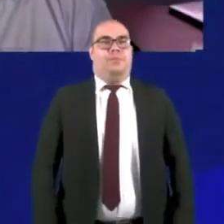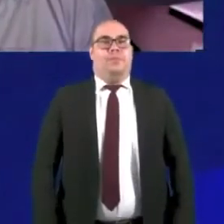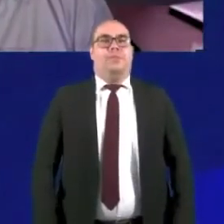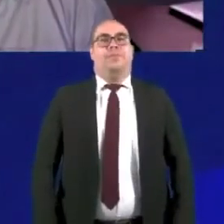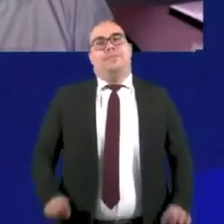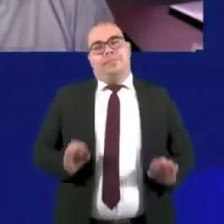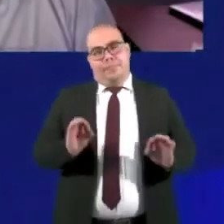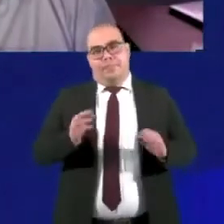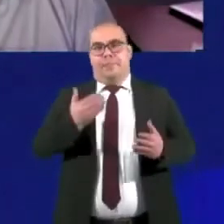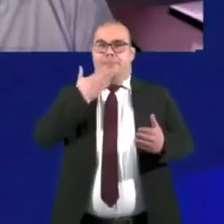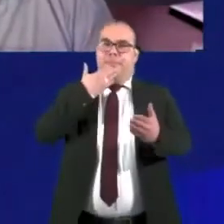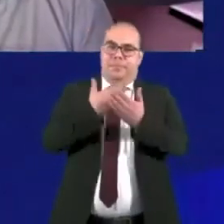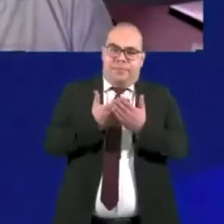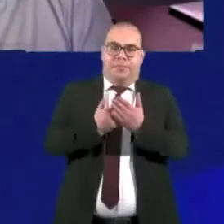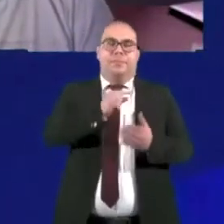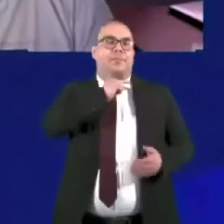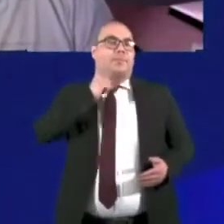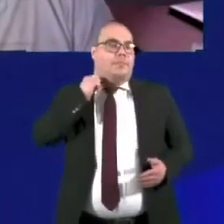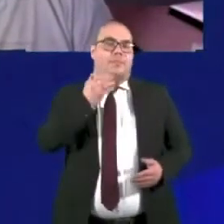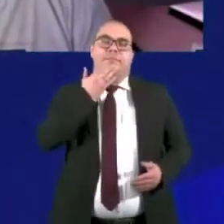Bueno, muchas gracias, padre.